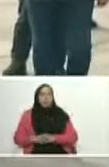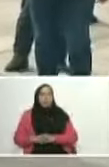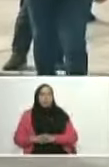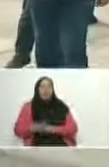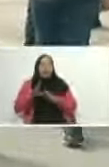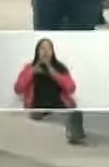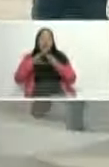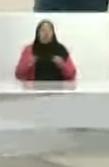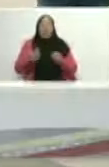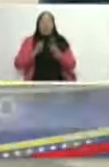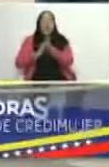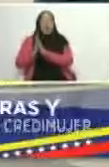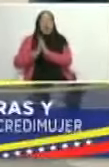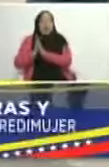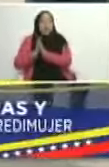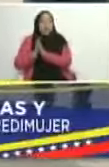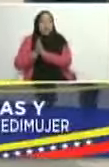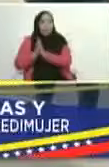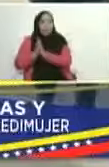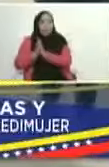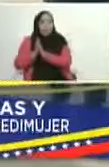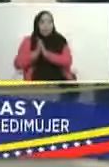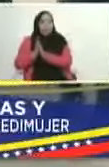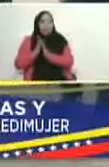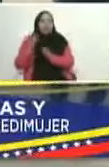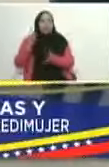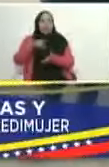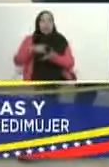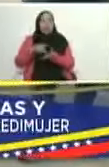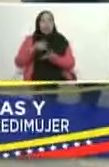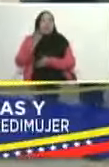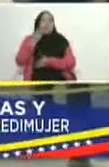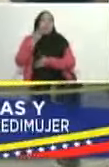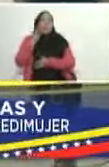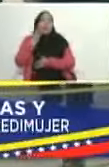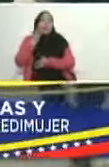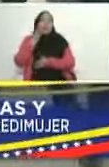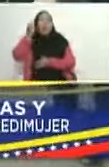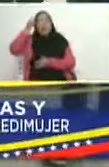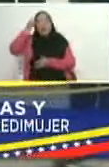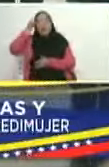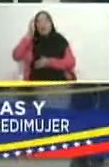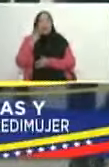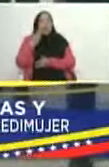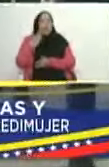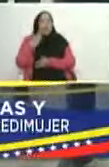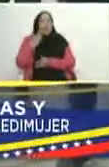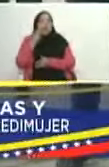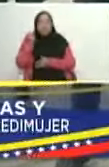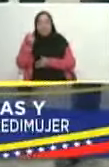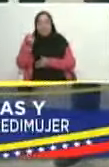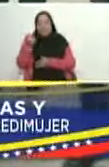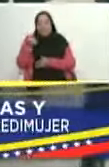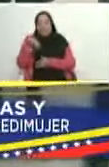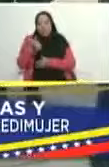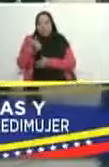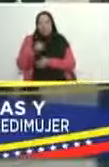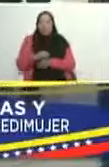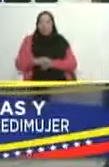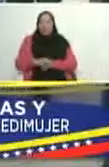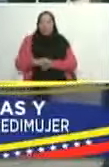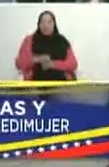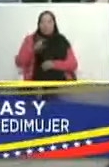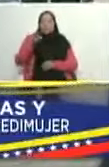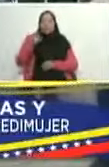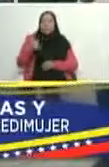las emprendedoras, mira, rumbo al Día de las Madres. ¡Qué belleza! Que Dios me las bendiga. Bueno, por acá me